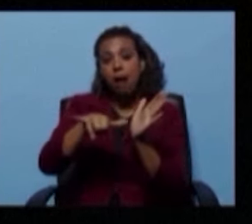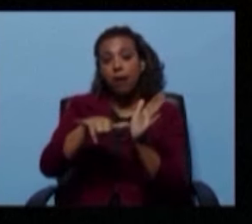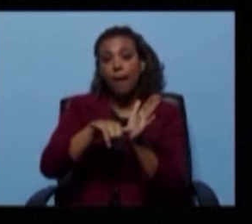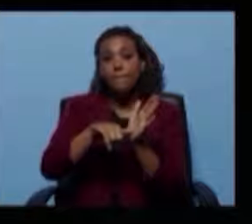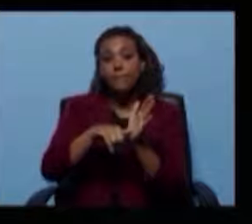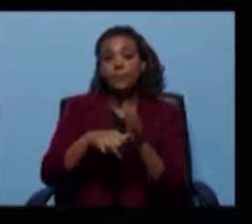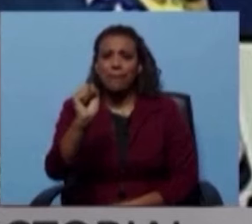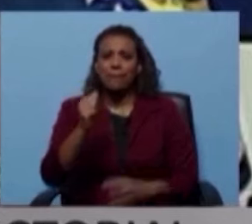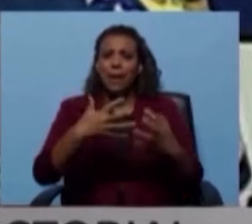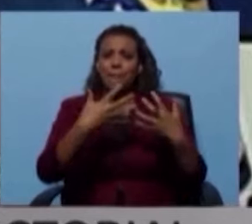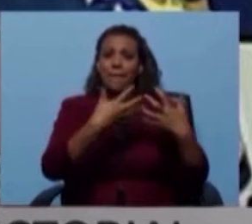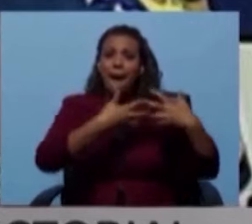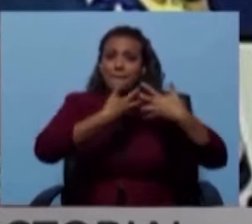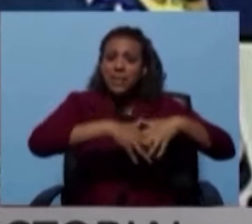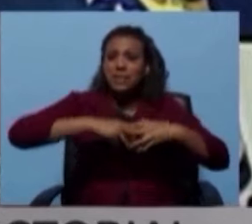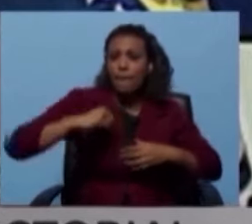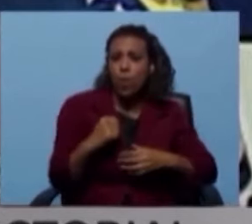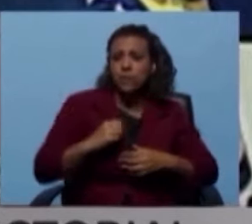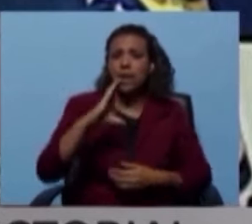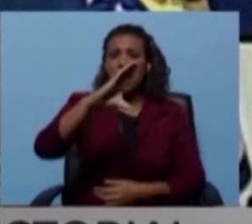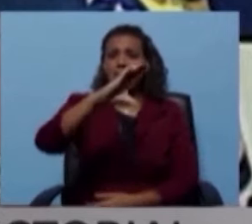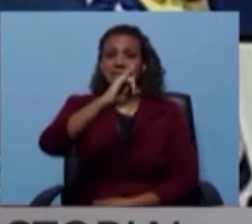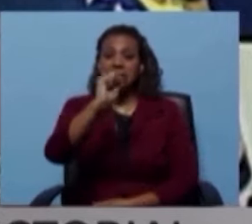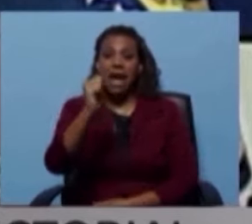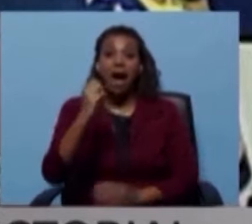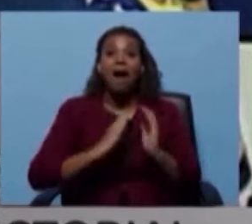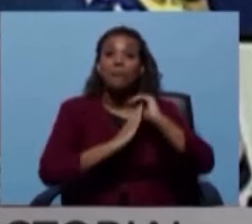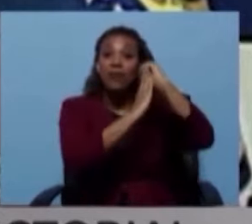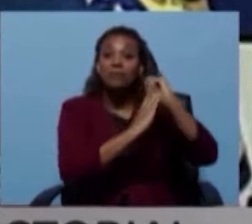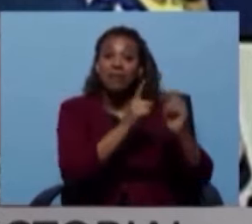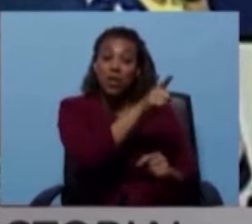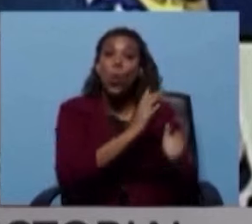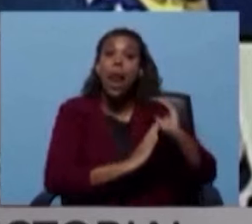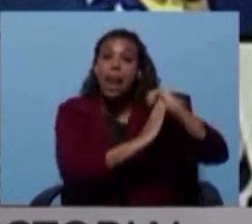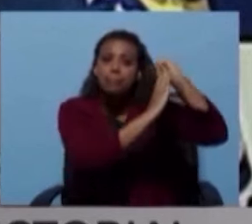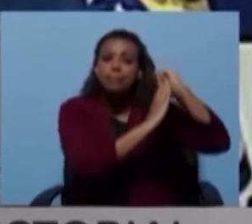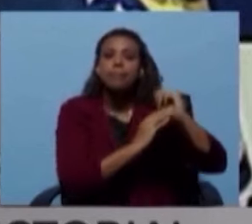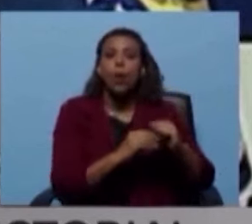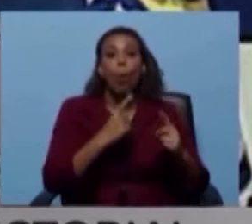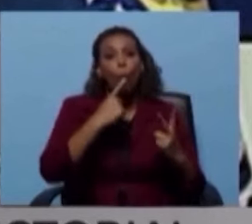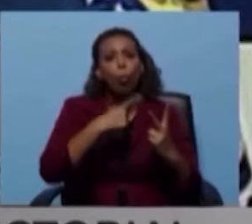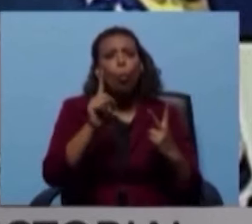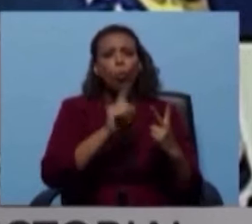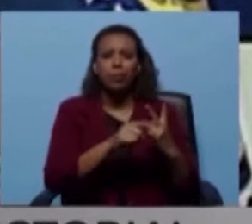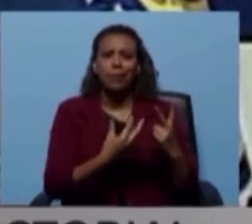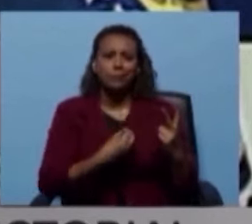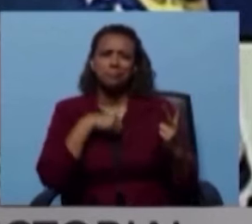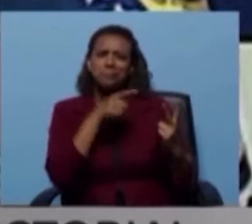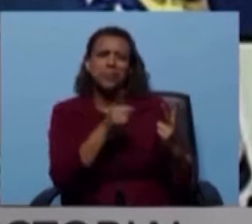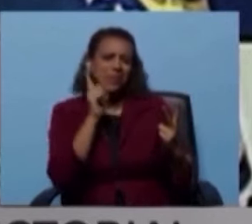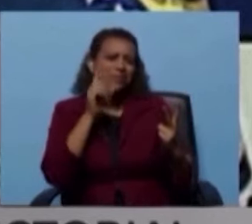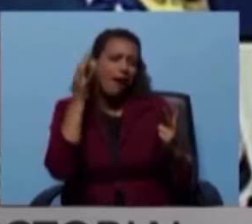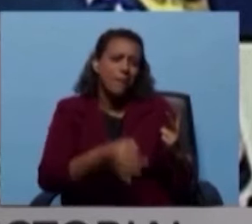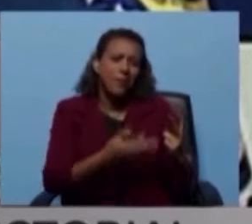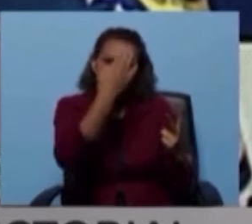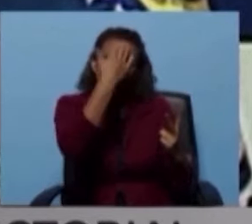Puerto ayacucho la siesta al frente de esta operación y otra que tampoco nos extraña pero ellos Siempre han